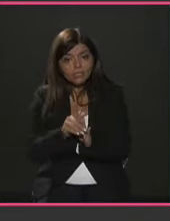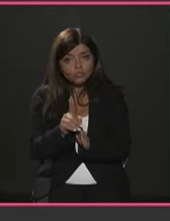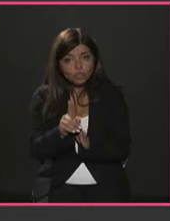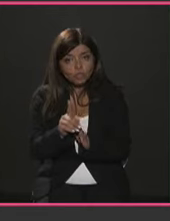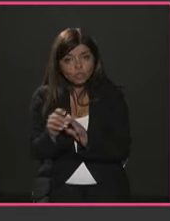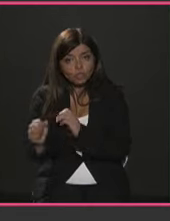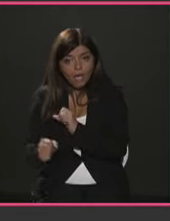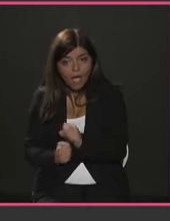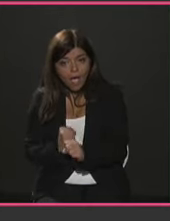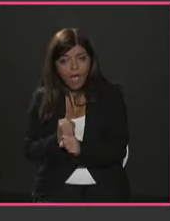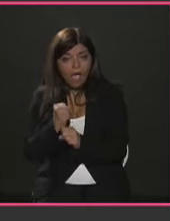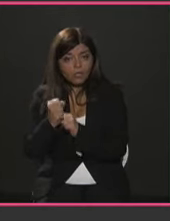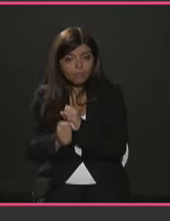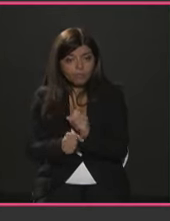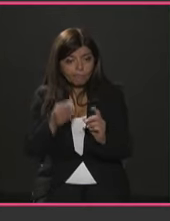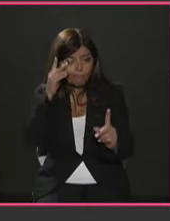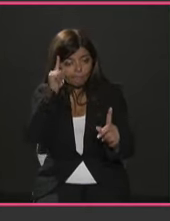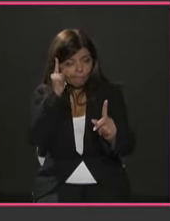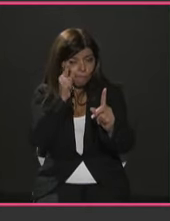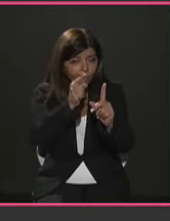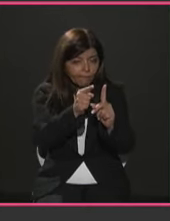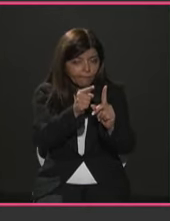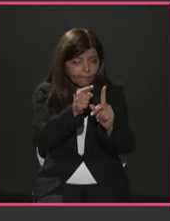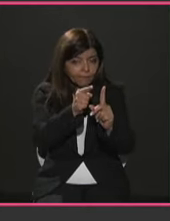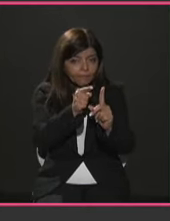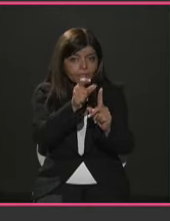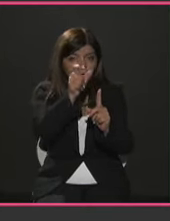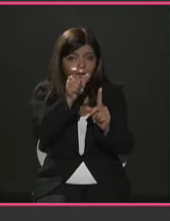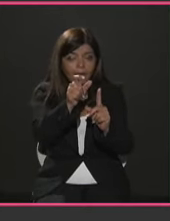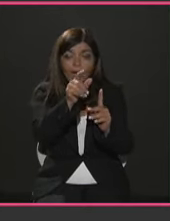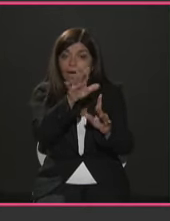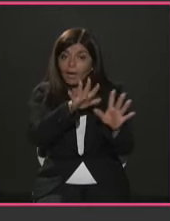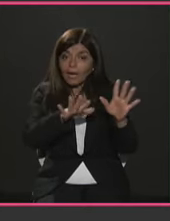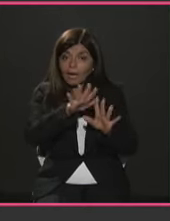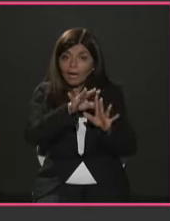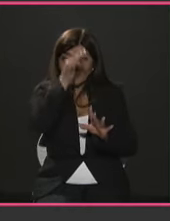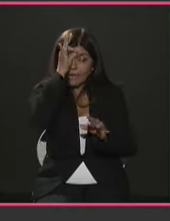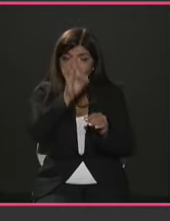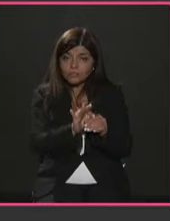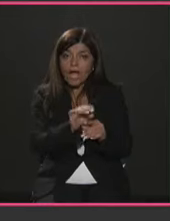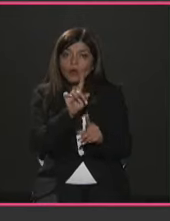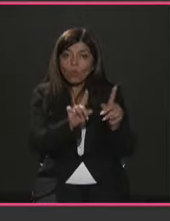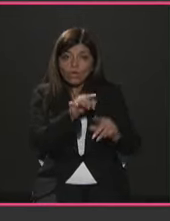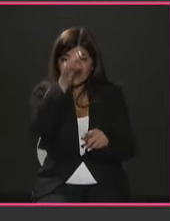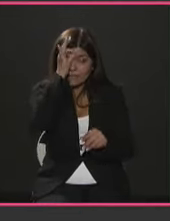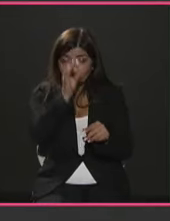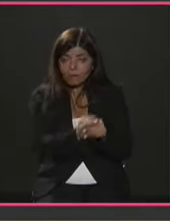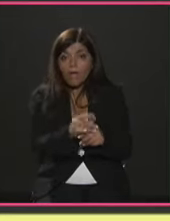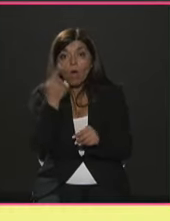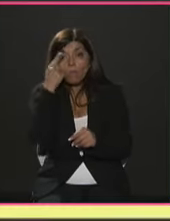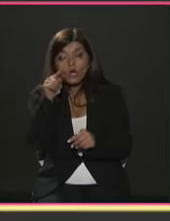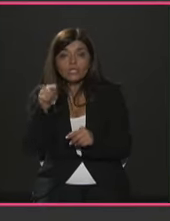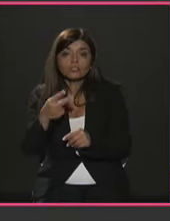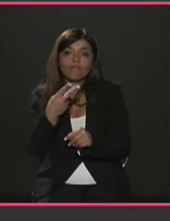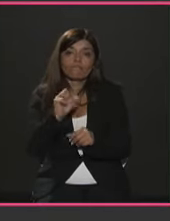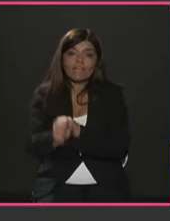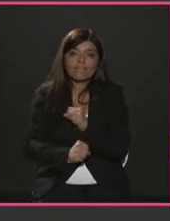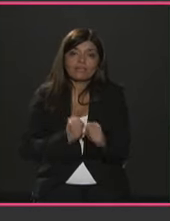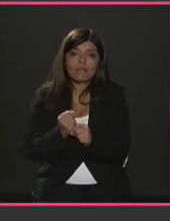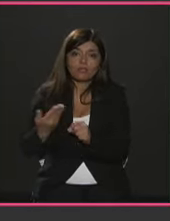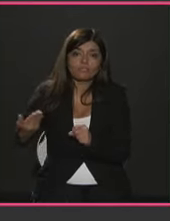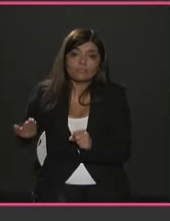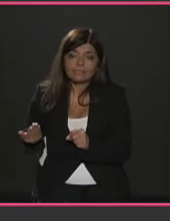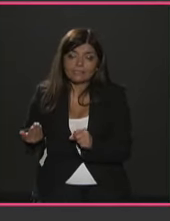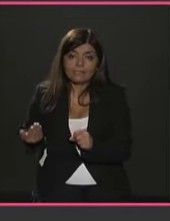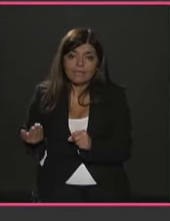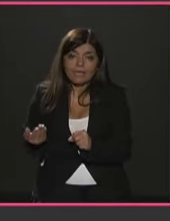cada año está dirigido hacia esa enfermedades Y por eso fue que hace 20 años